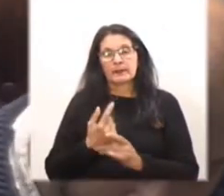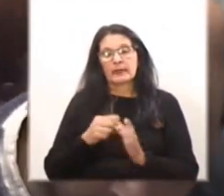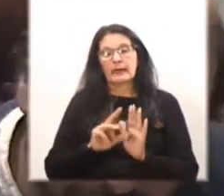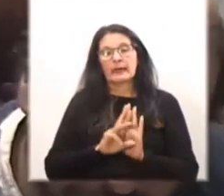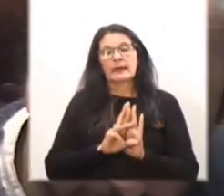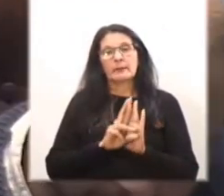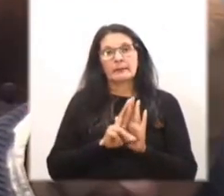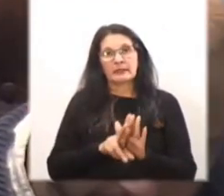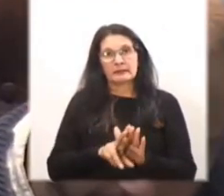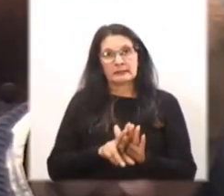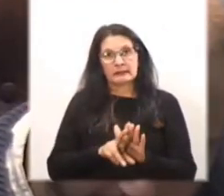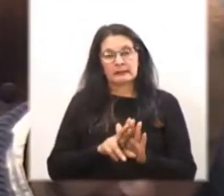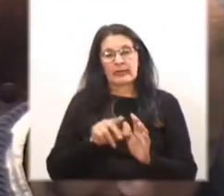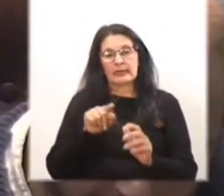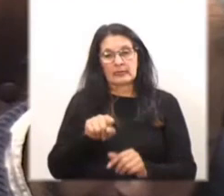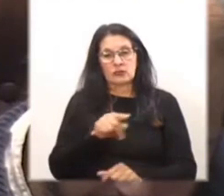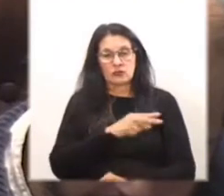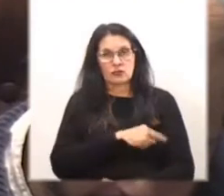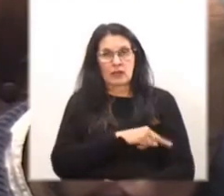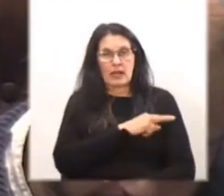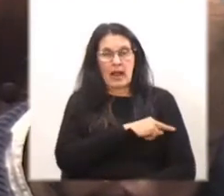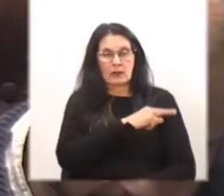representan esos cargos